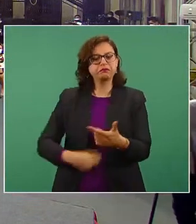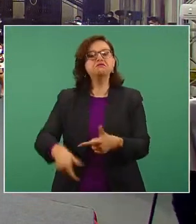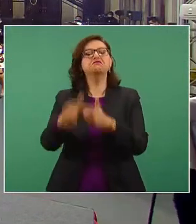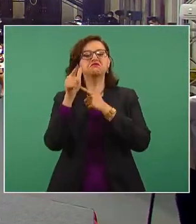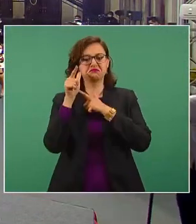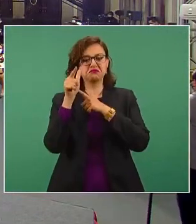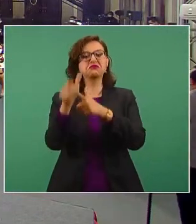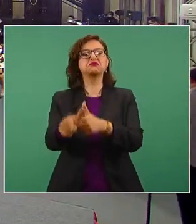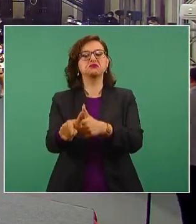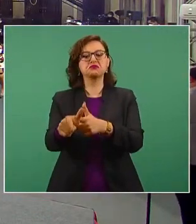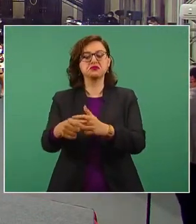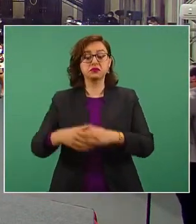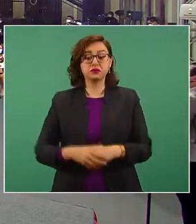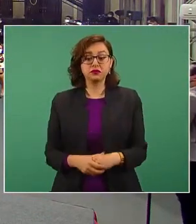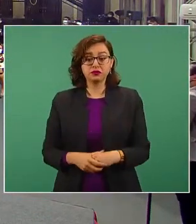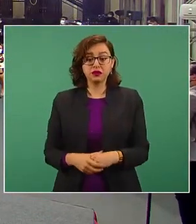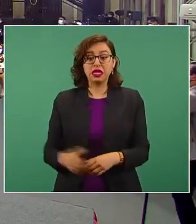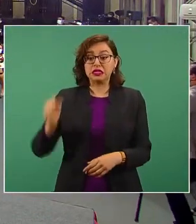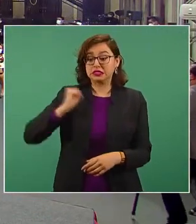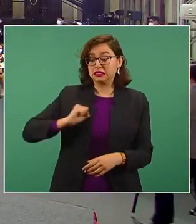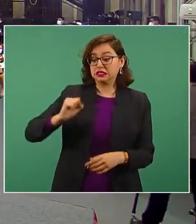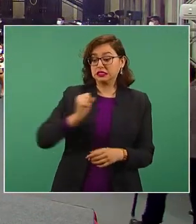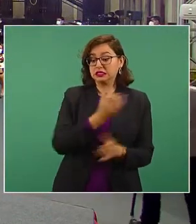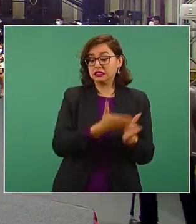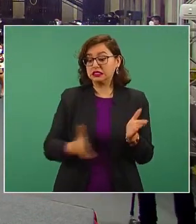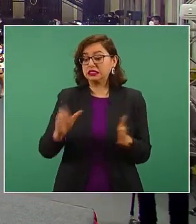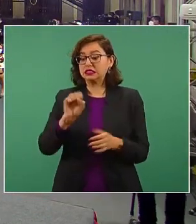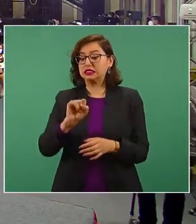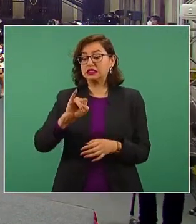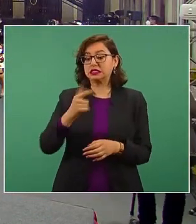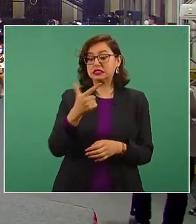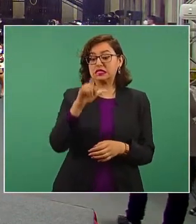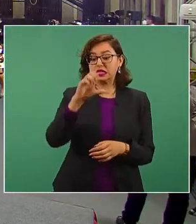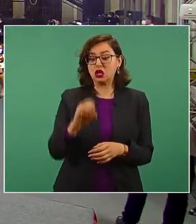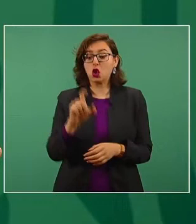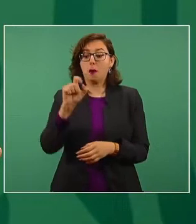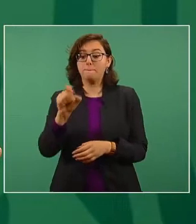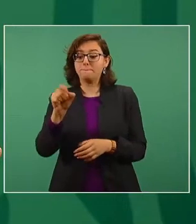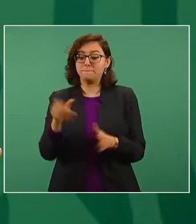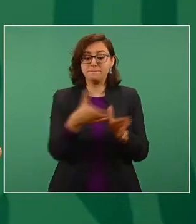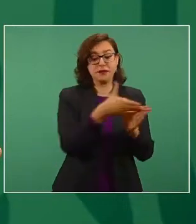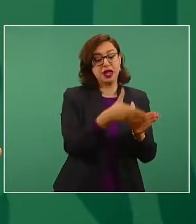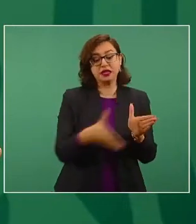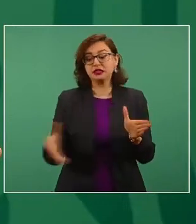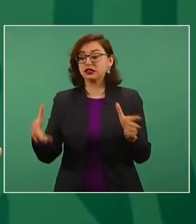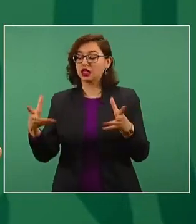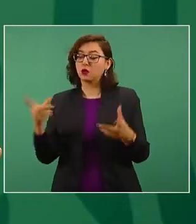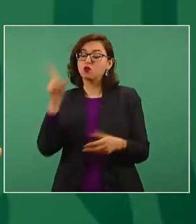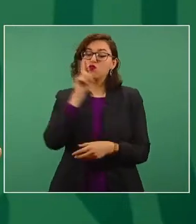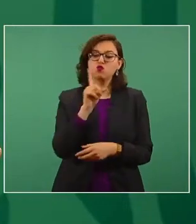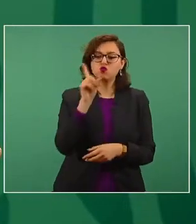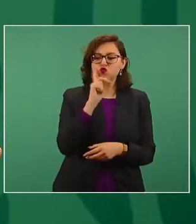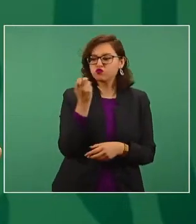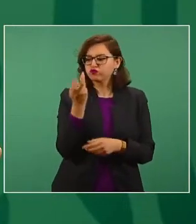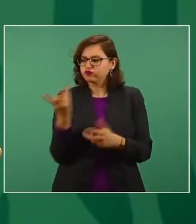Las mujeres del siglo XX se reunían para compartir su inconformidad con el